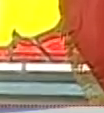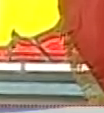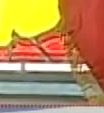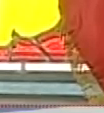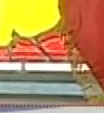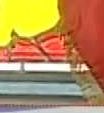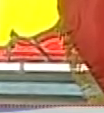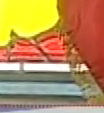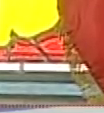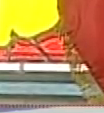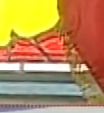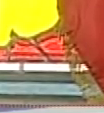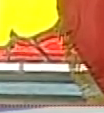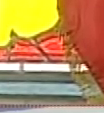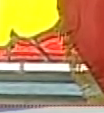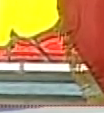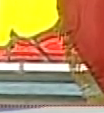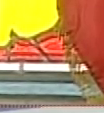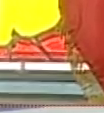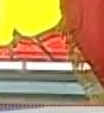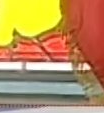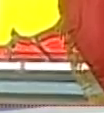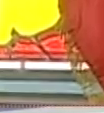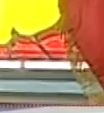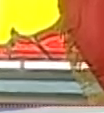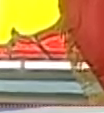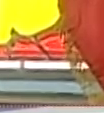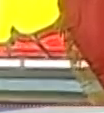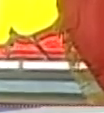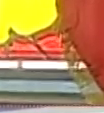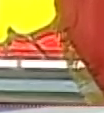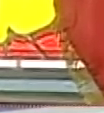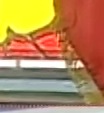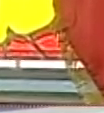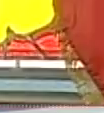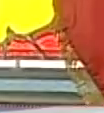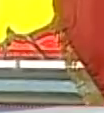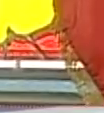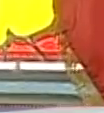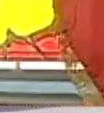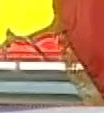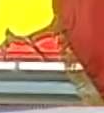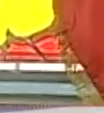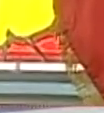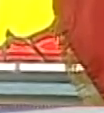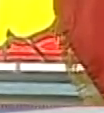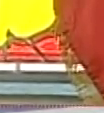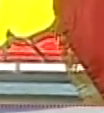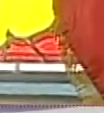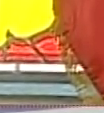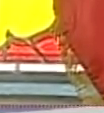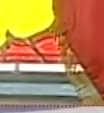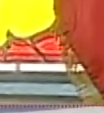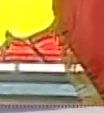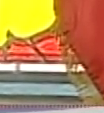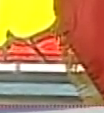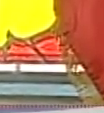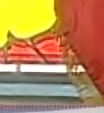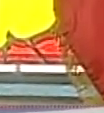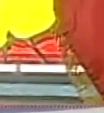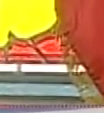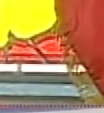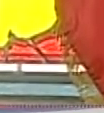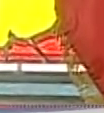y seguimiento, de articulación del gobierno nacional con los estados y los municipios, de la